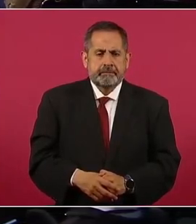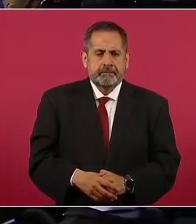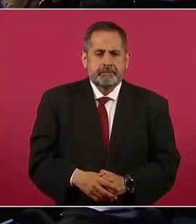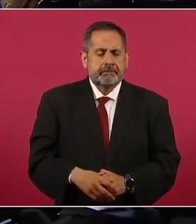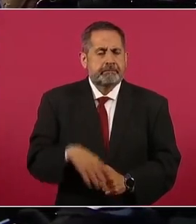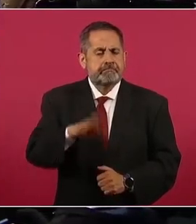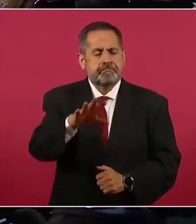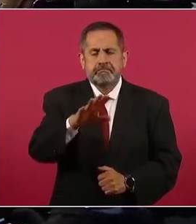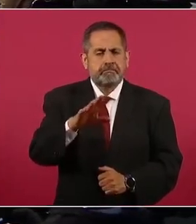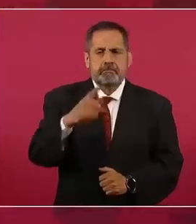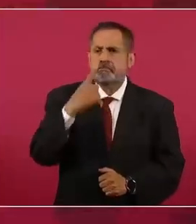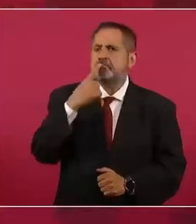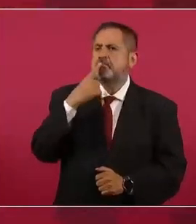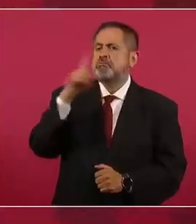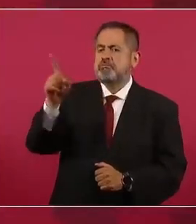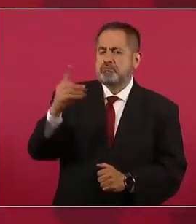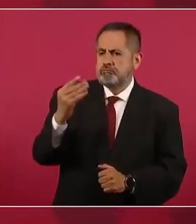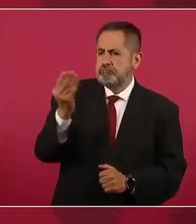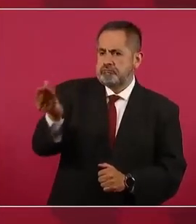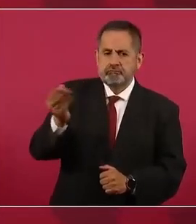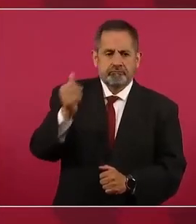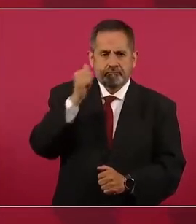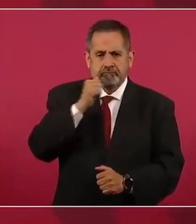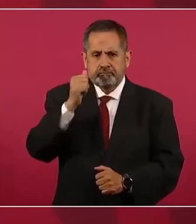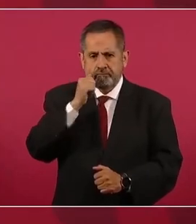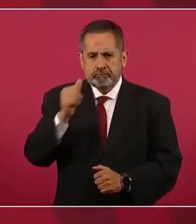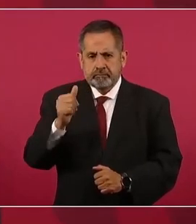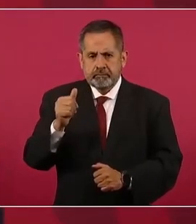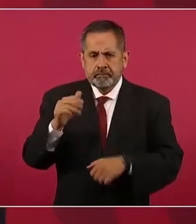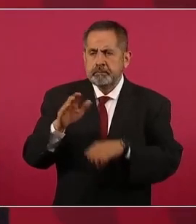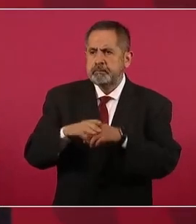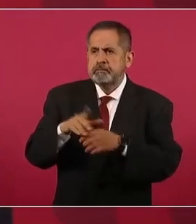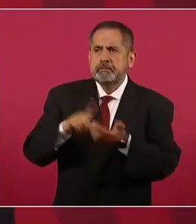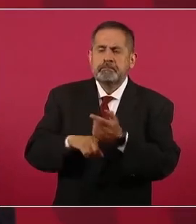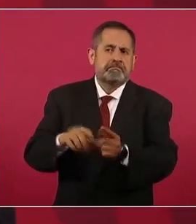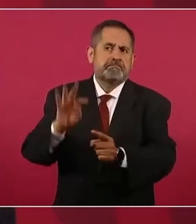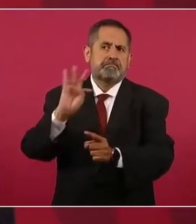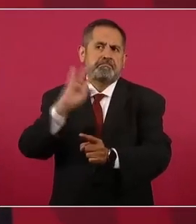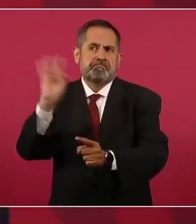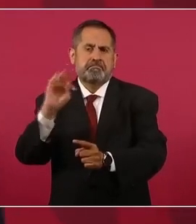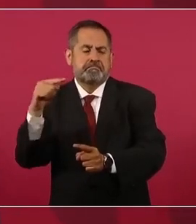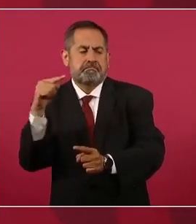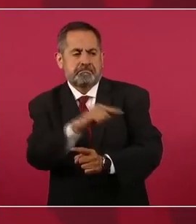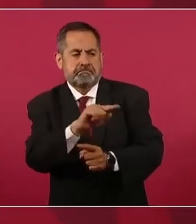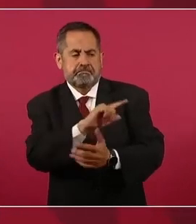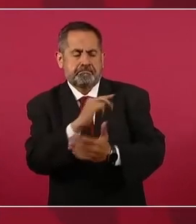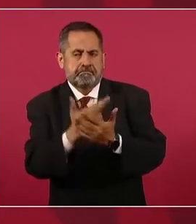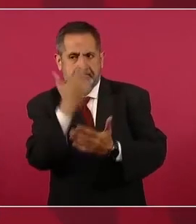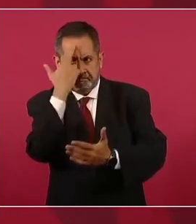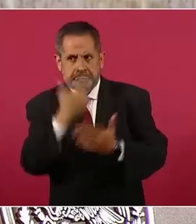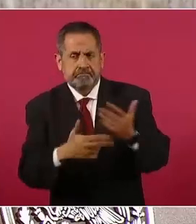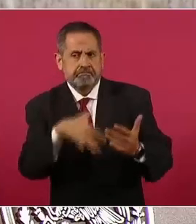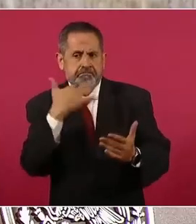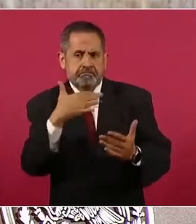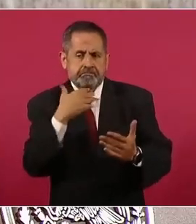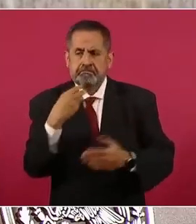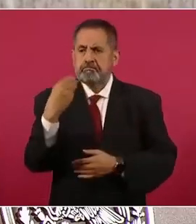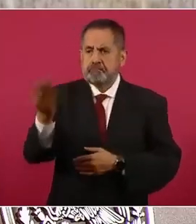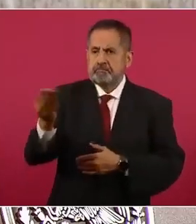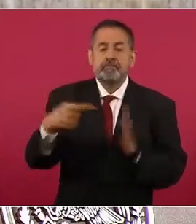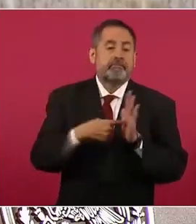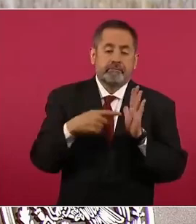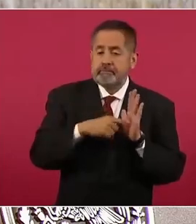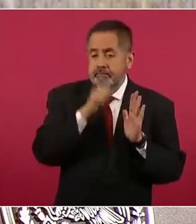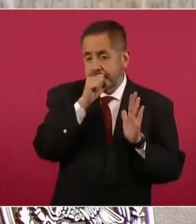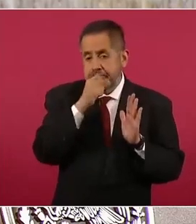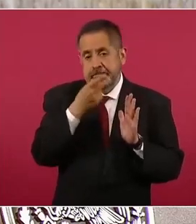La denuncia siempre tiene que ser por posibles operaciones con recursos de procedencia ilícita, eso dice el